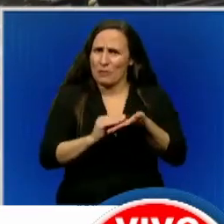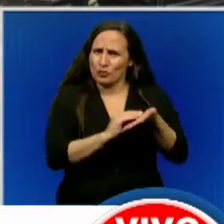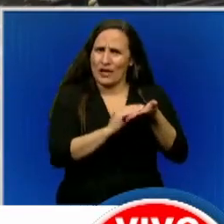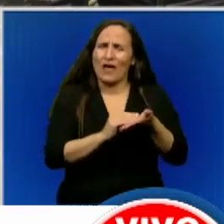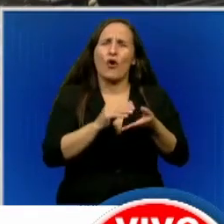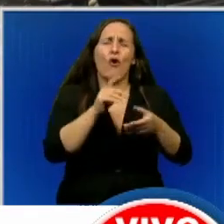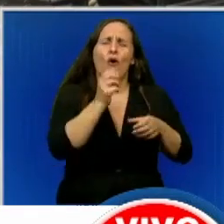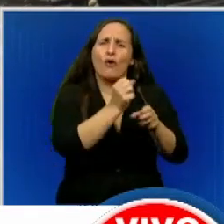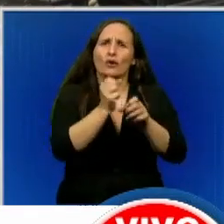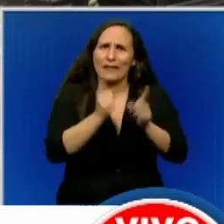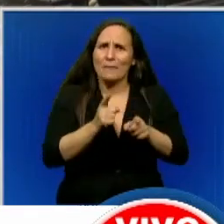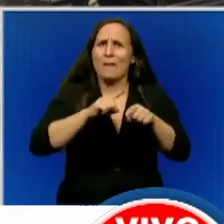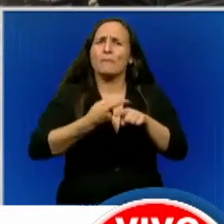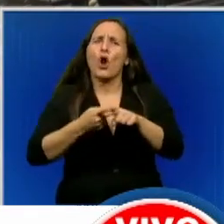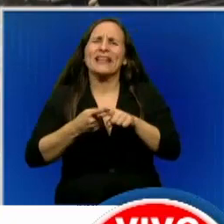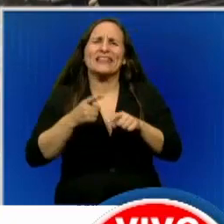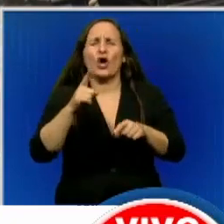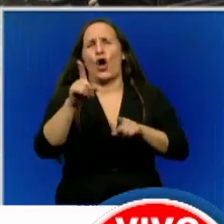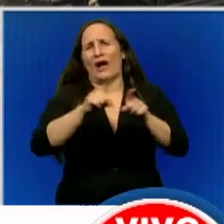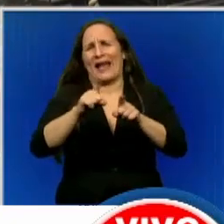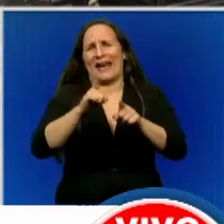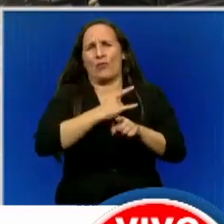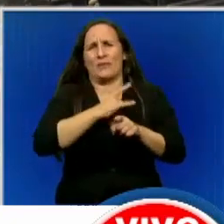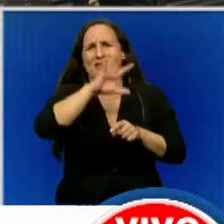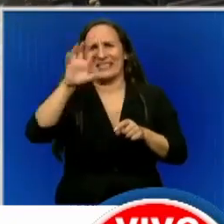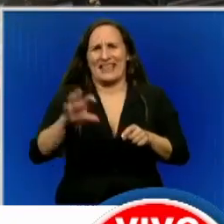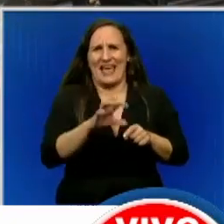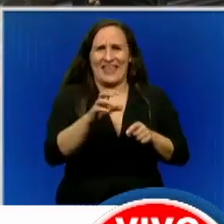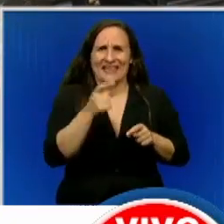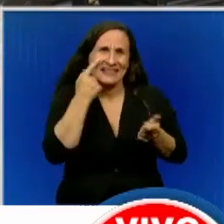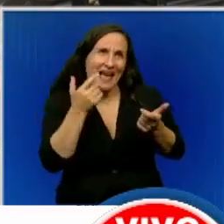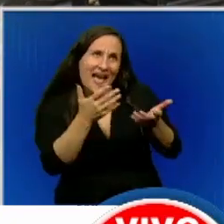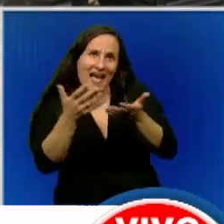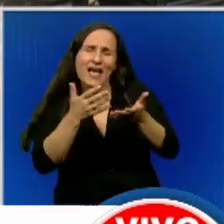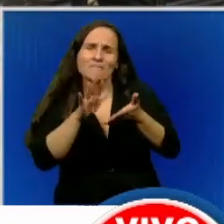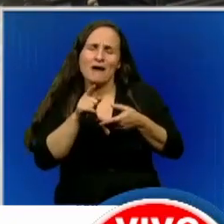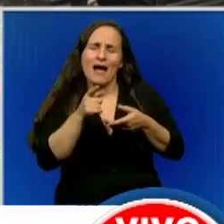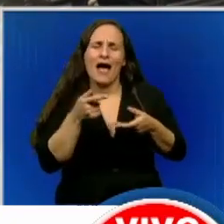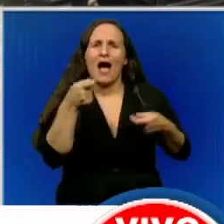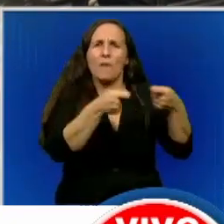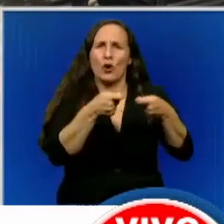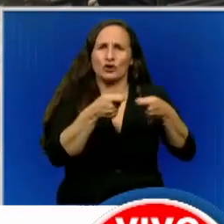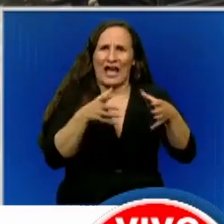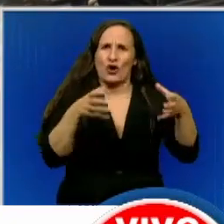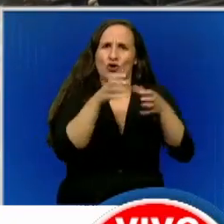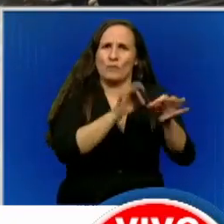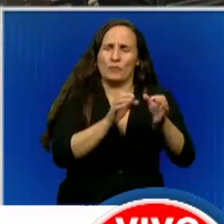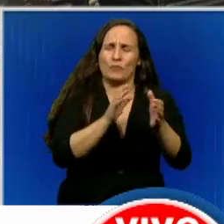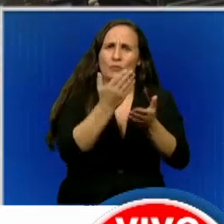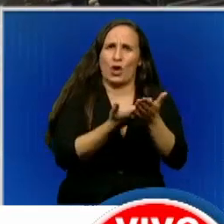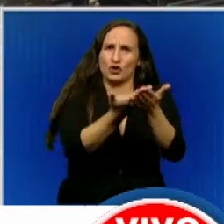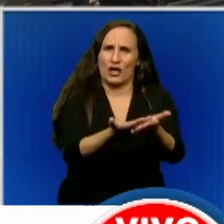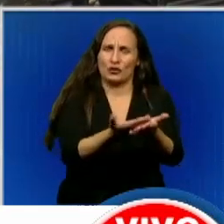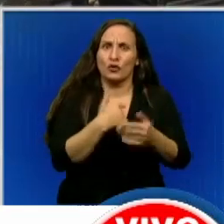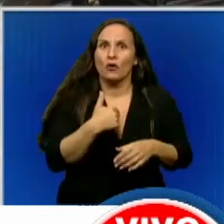de las 44 carreras de ciencia política del país que escrutan las PASO en este ciclo de 11 años. Celebro que hayamos